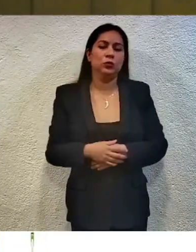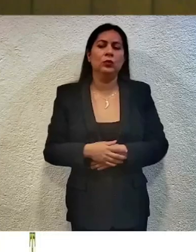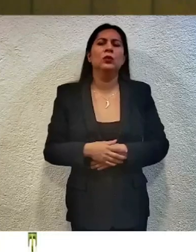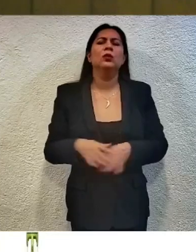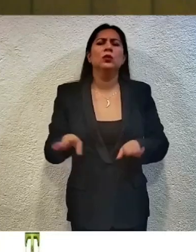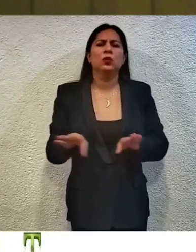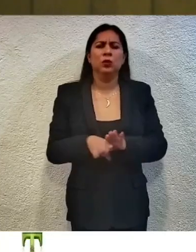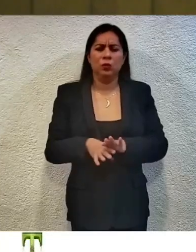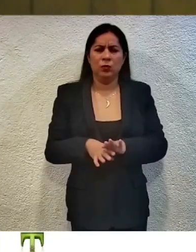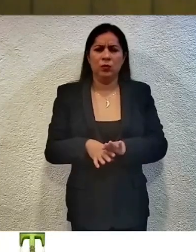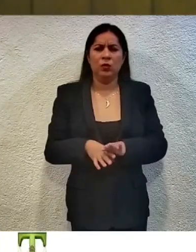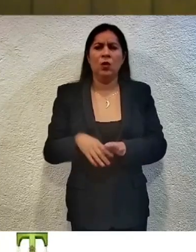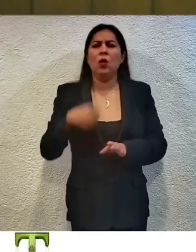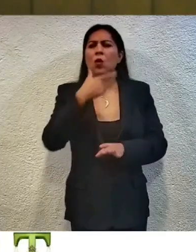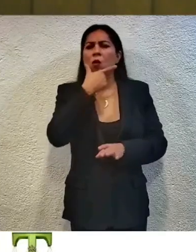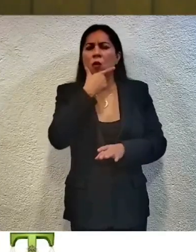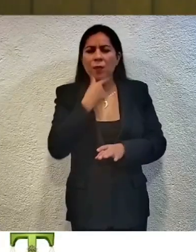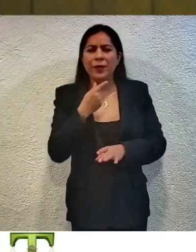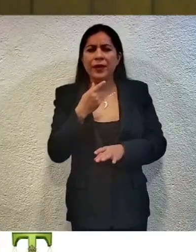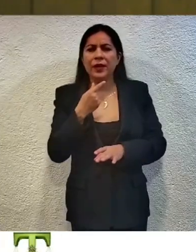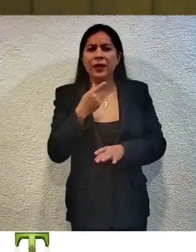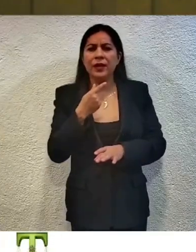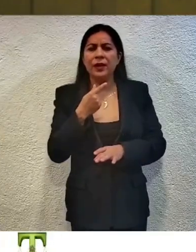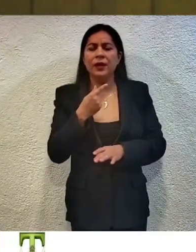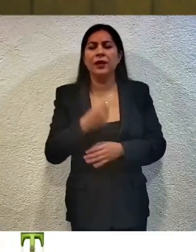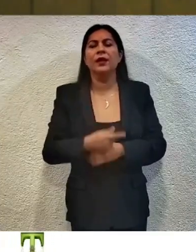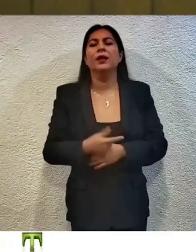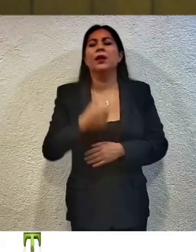sería hombre,